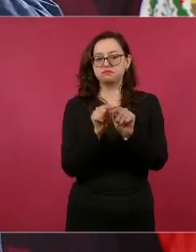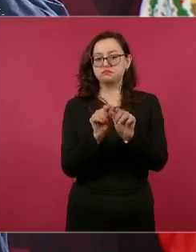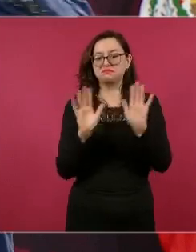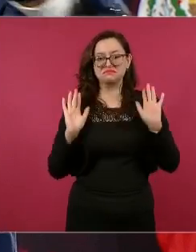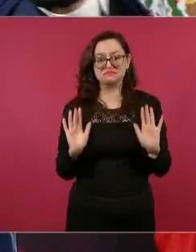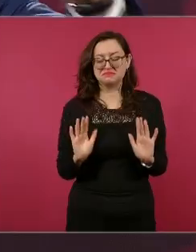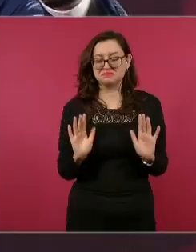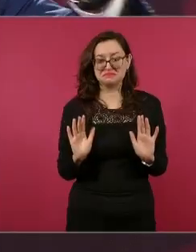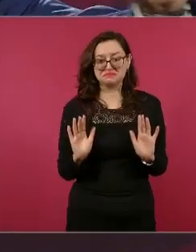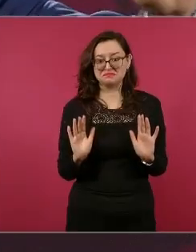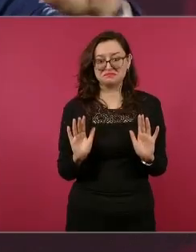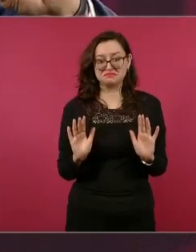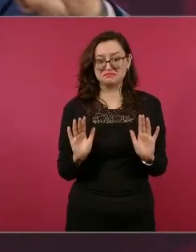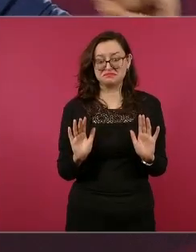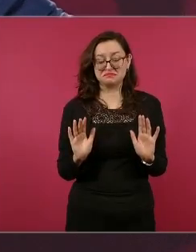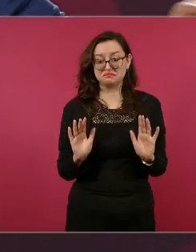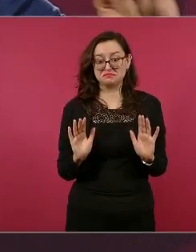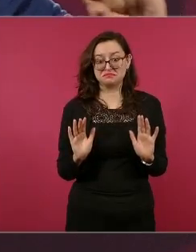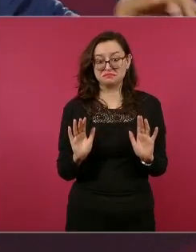la 60 cuartilla